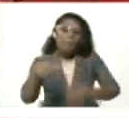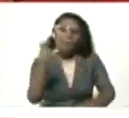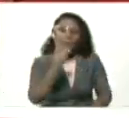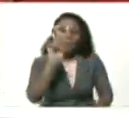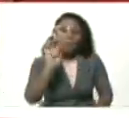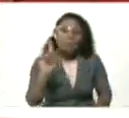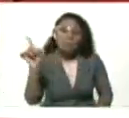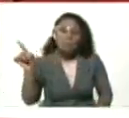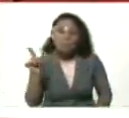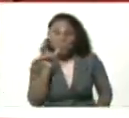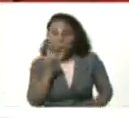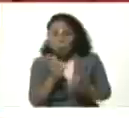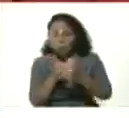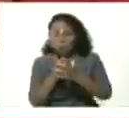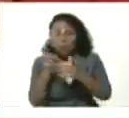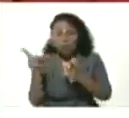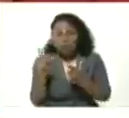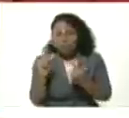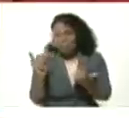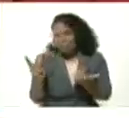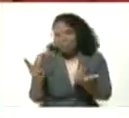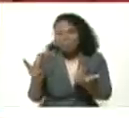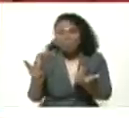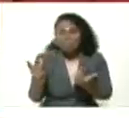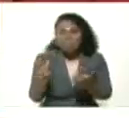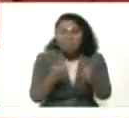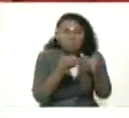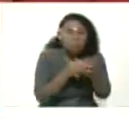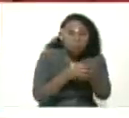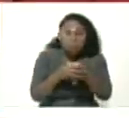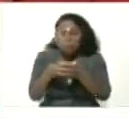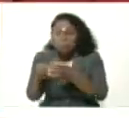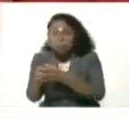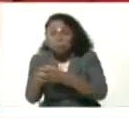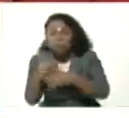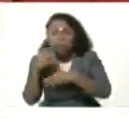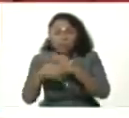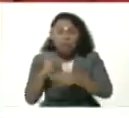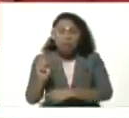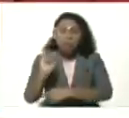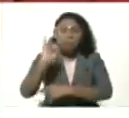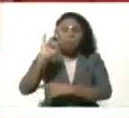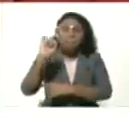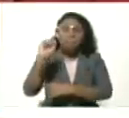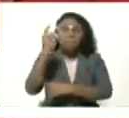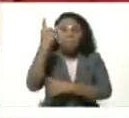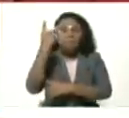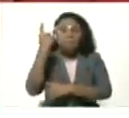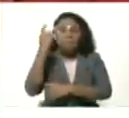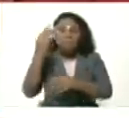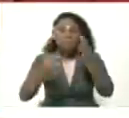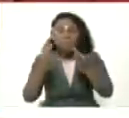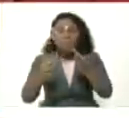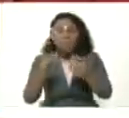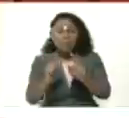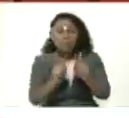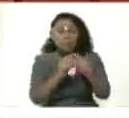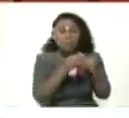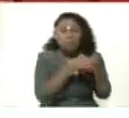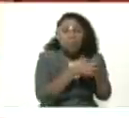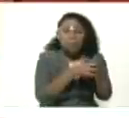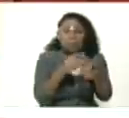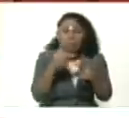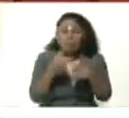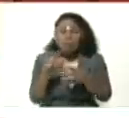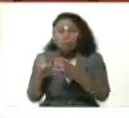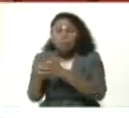de cogollito aquí de lo que era Primera Justicia, un cogollito por aquí de Manuel Rosales, un